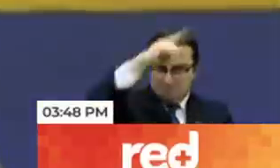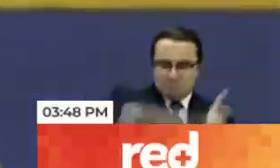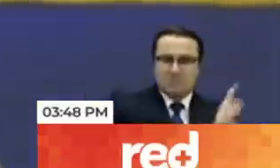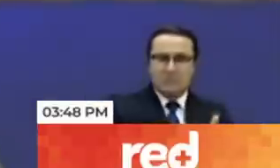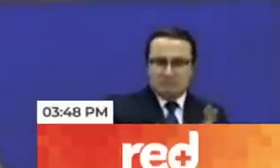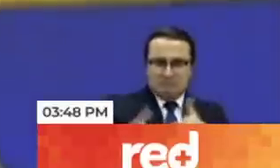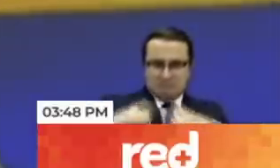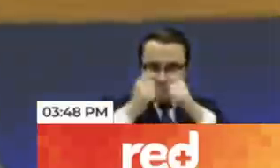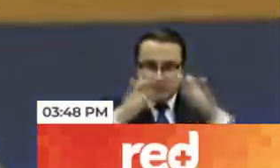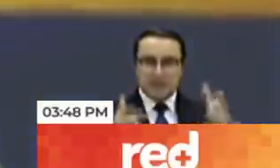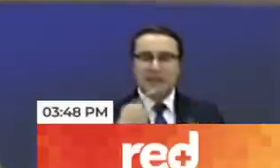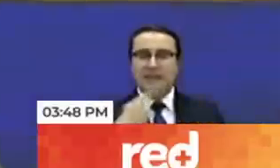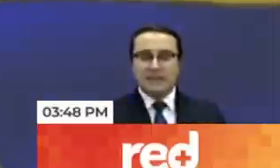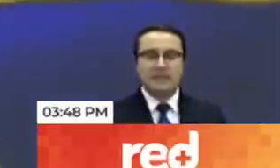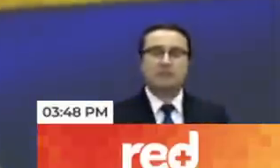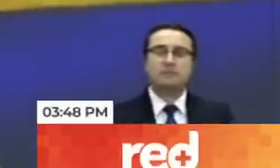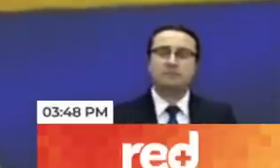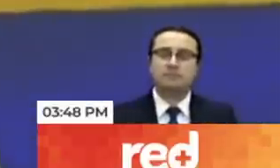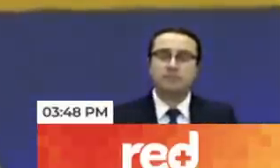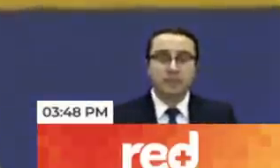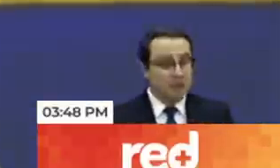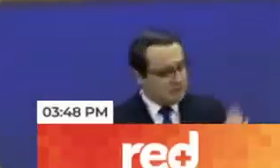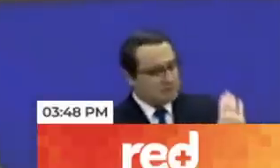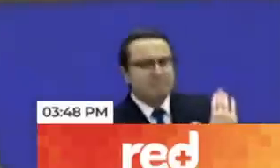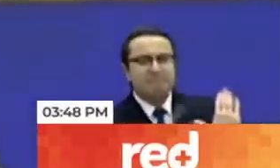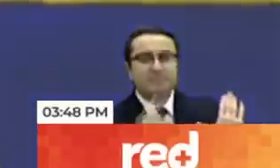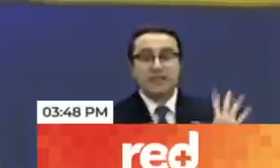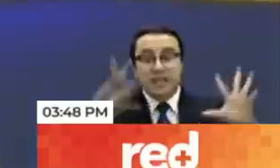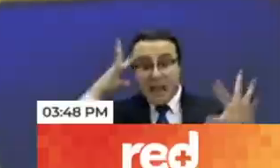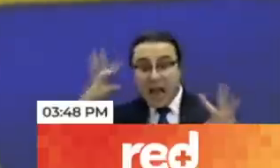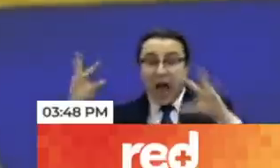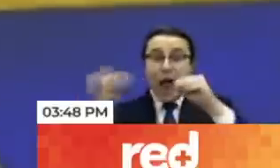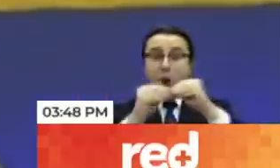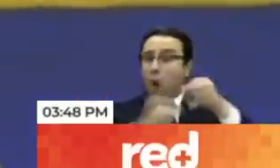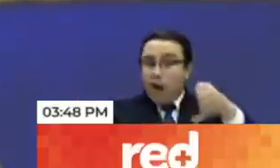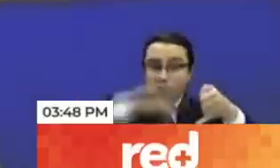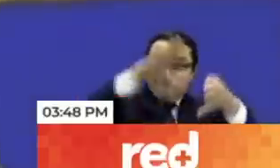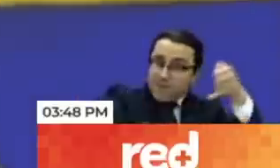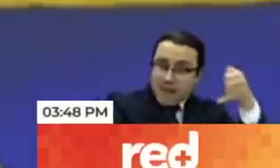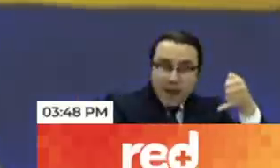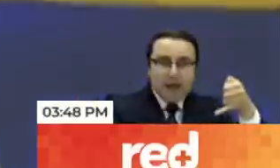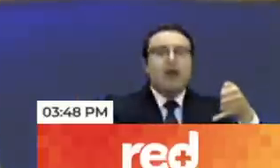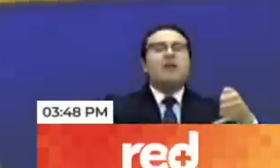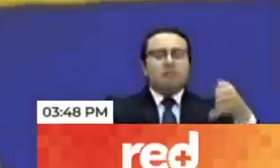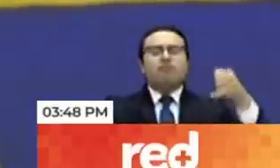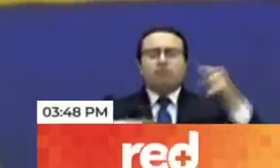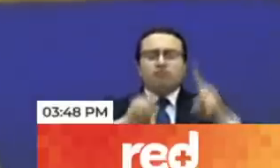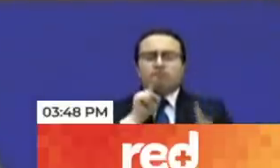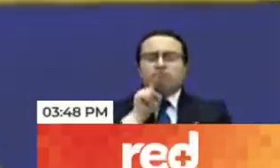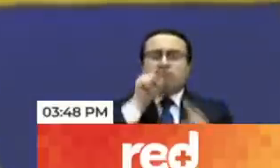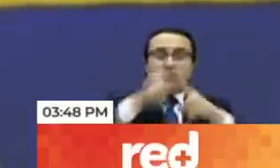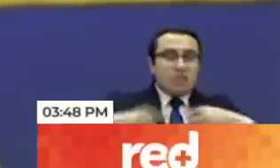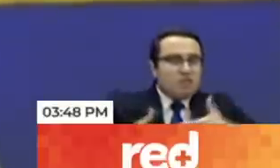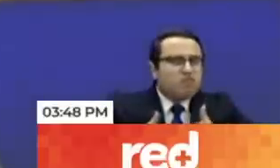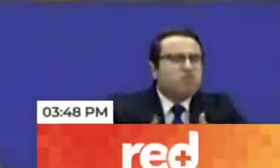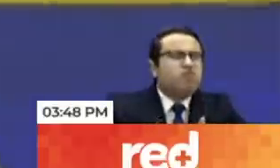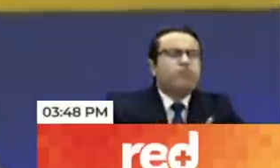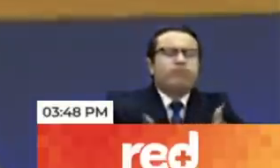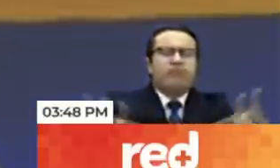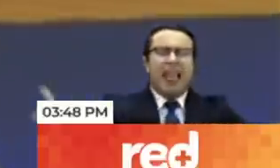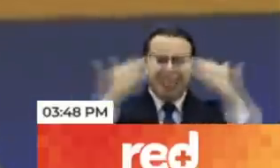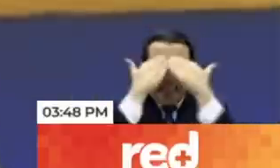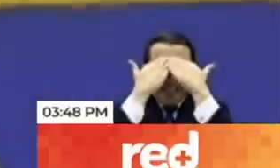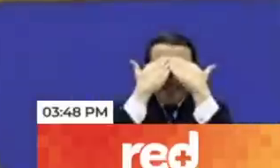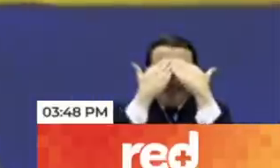dice: la firma e implementación del acuerdo final contribuirá a la ampliación y profundización de la democracia